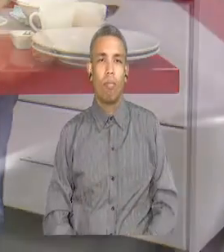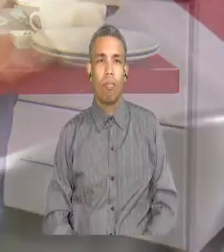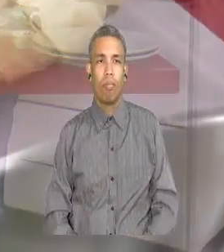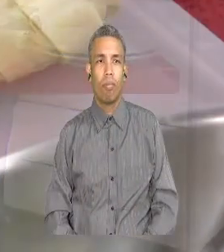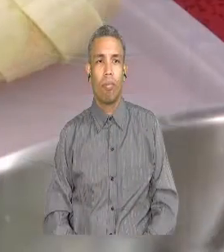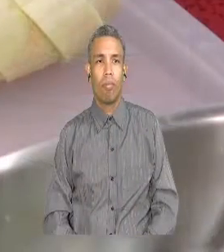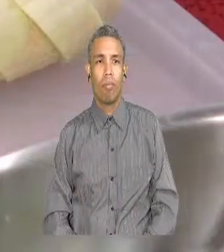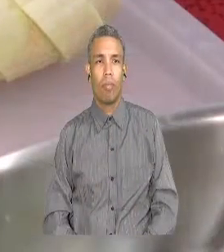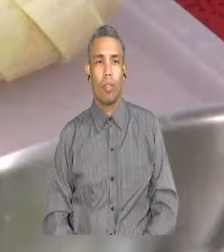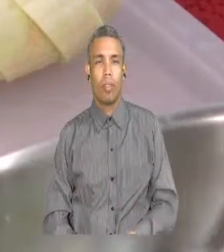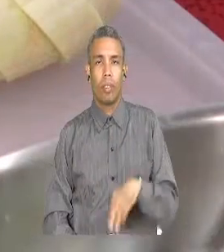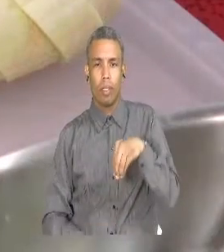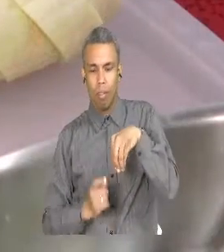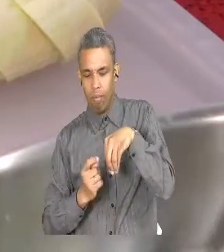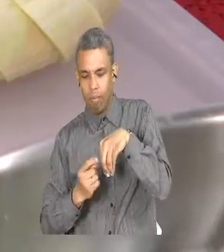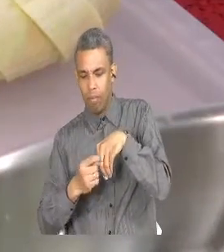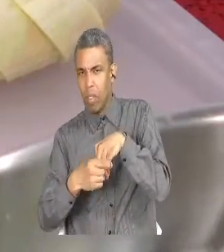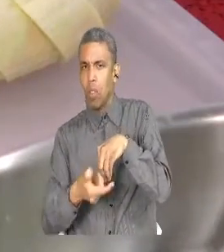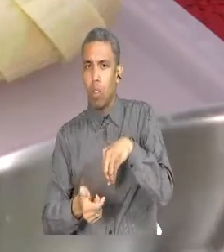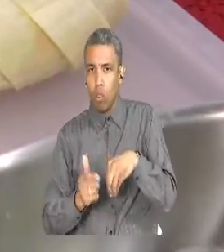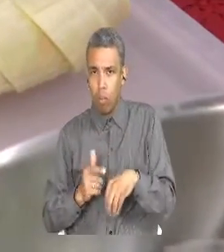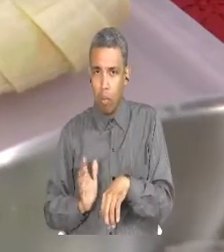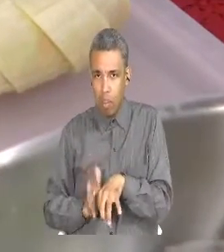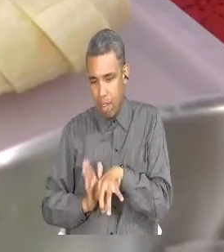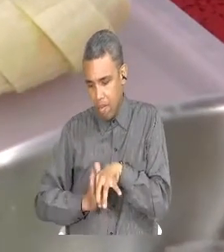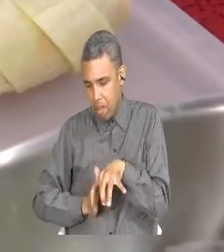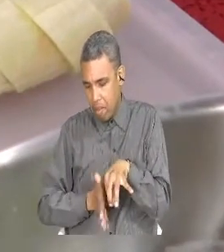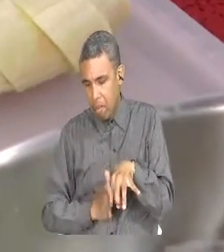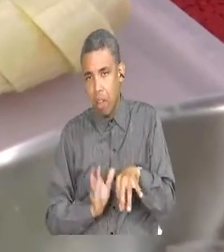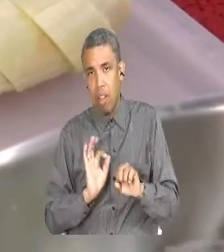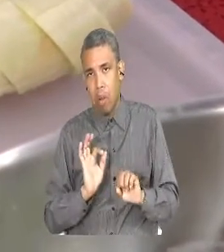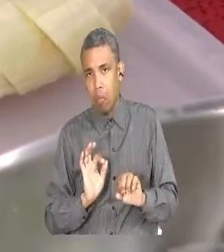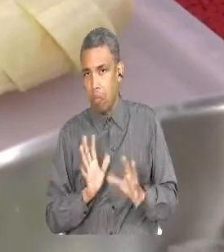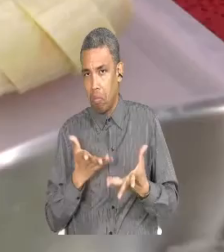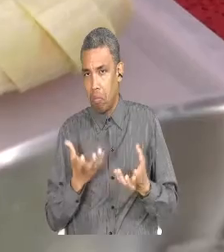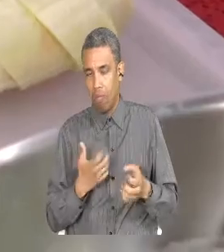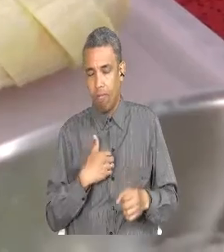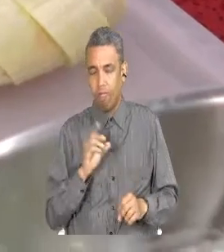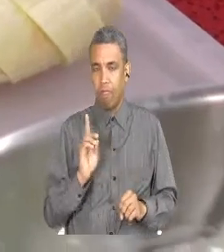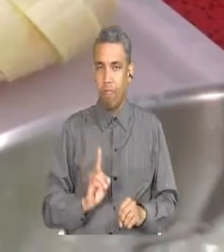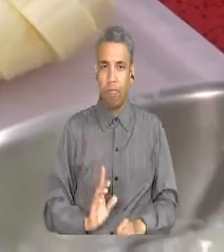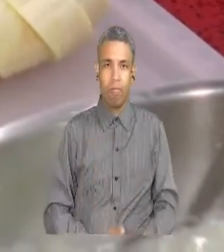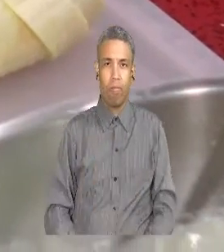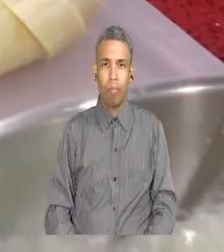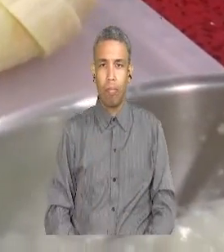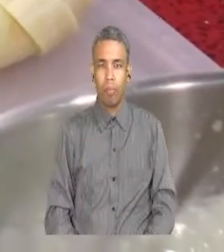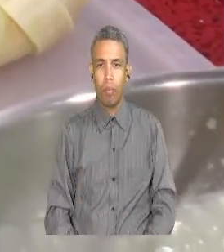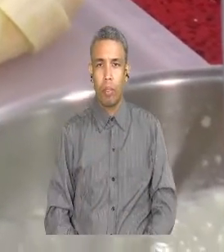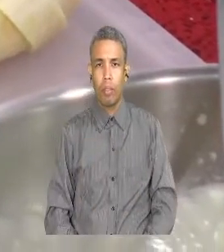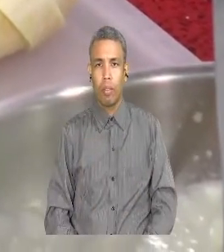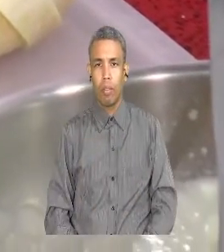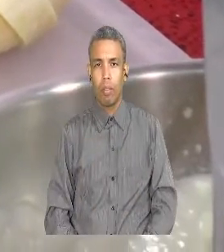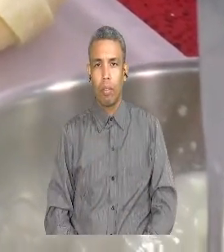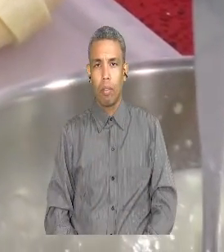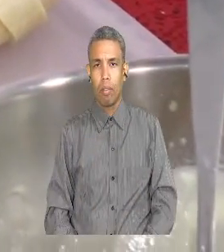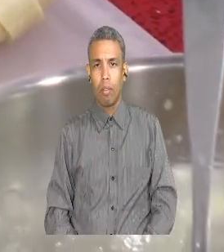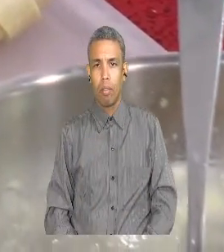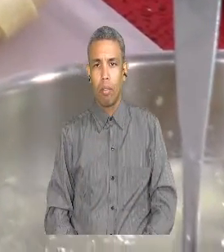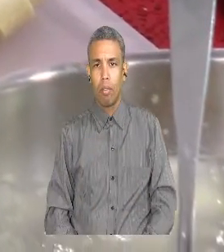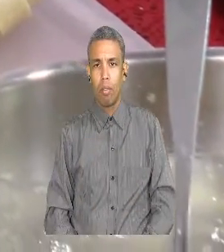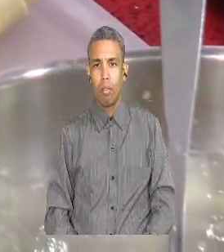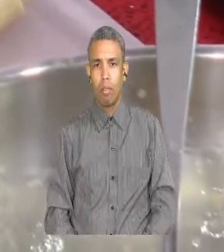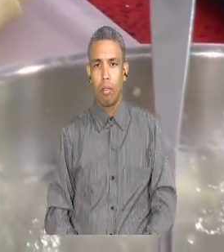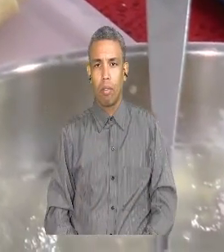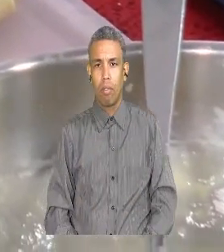como? También como lo quiera hacer, si lo quiere hacer en rodajas, en diagonal o en láminas a lo